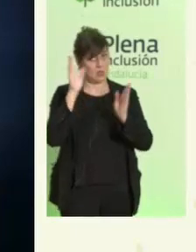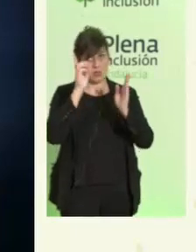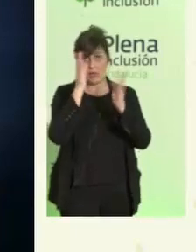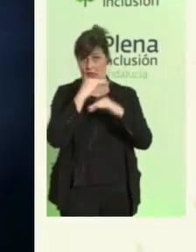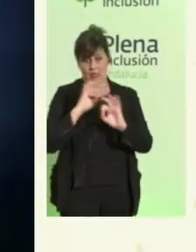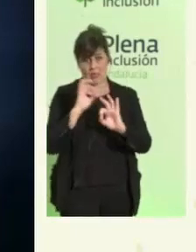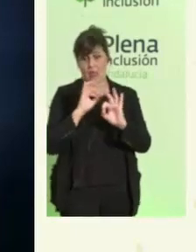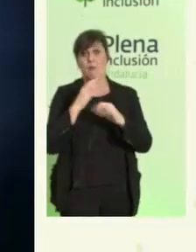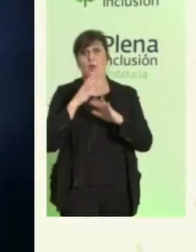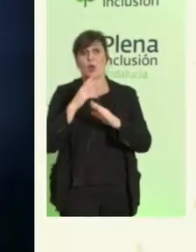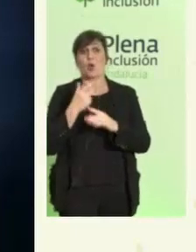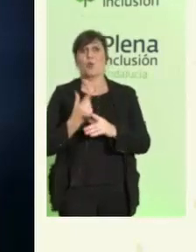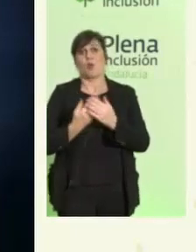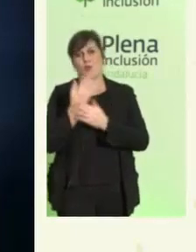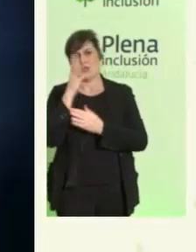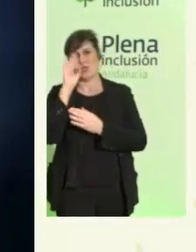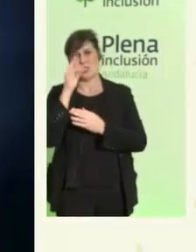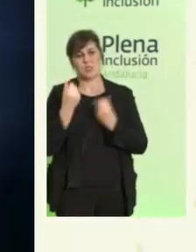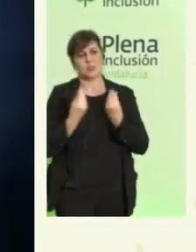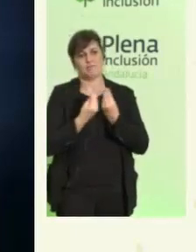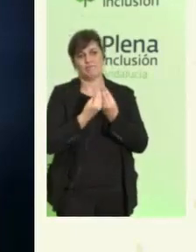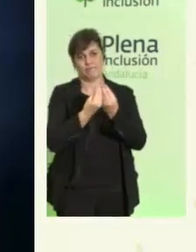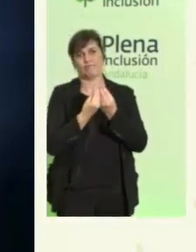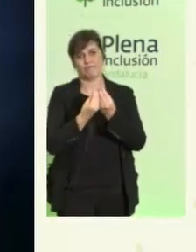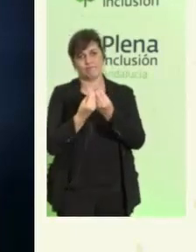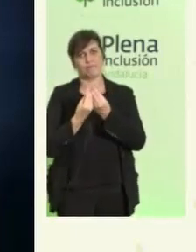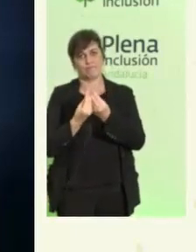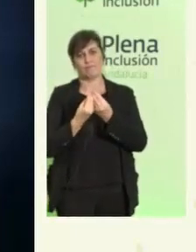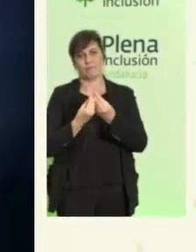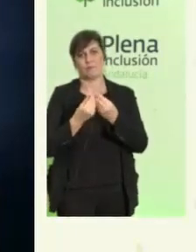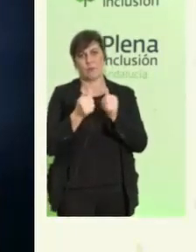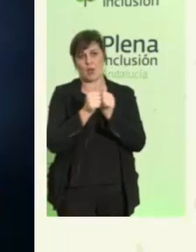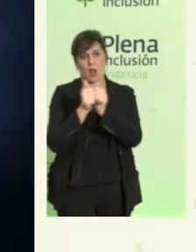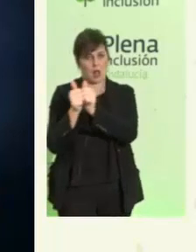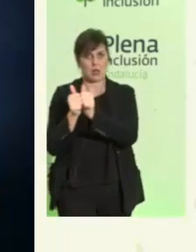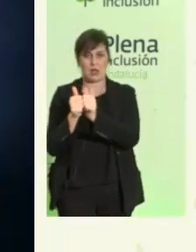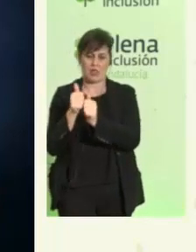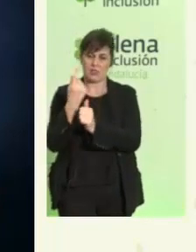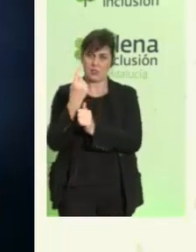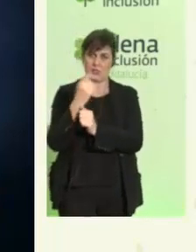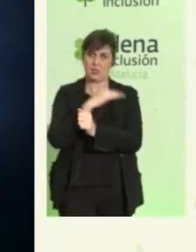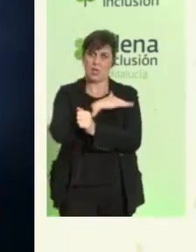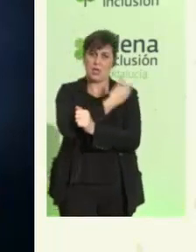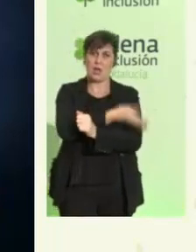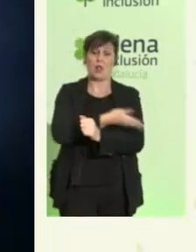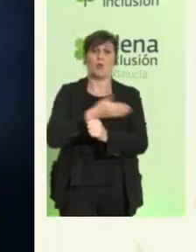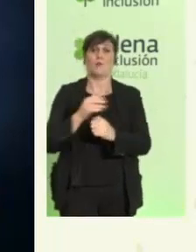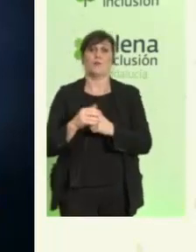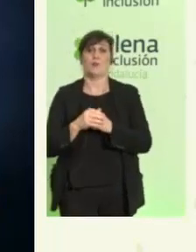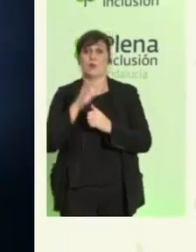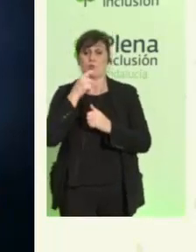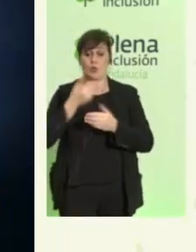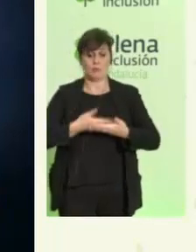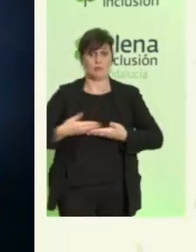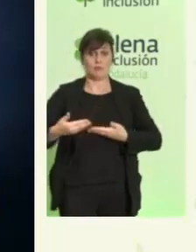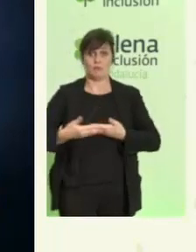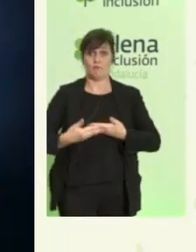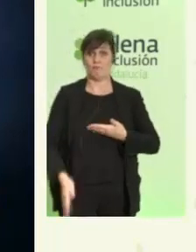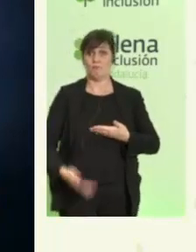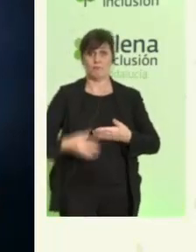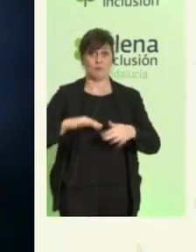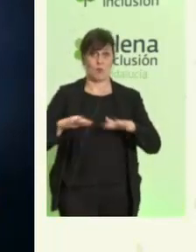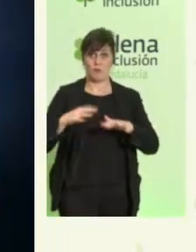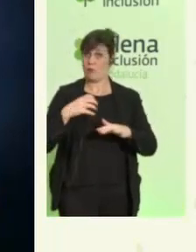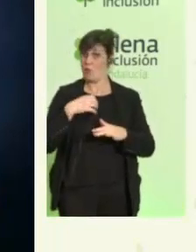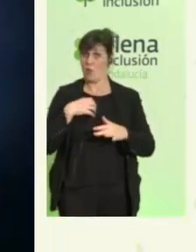de un sitio a otro, si para moverse, él no, o sea, por debajo del tórax él no podía moverse, tampoco estaban muy contentos